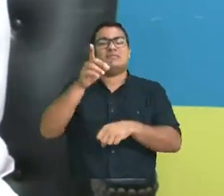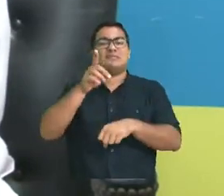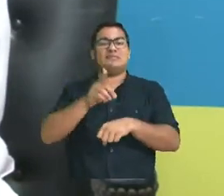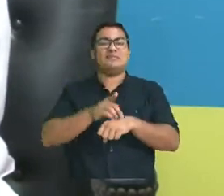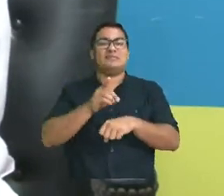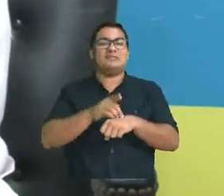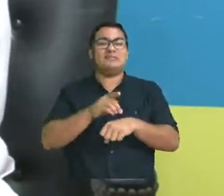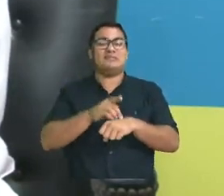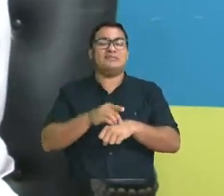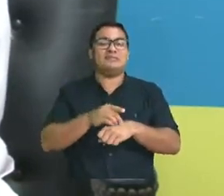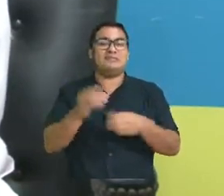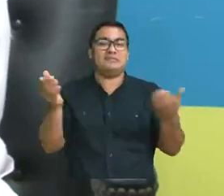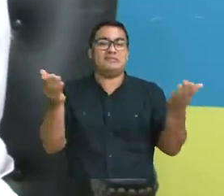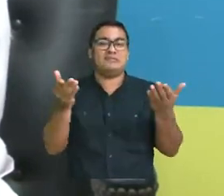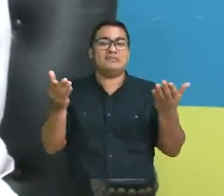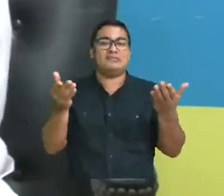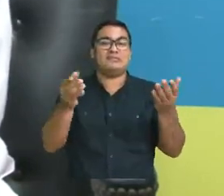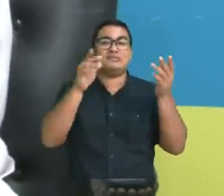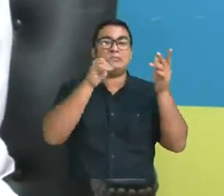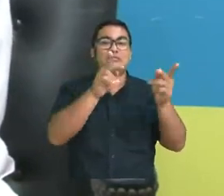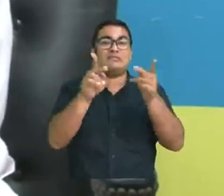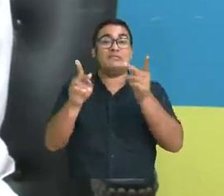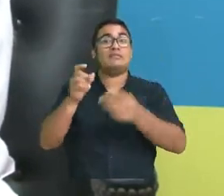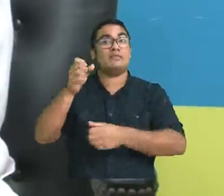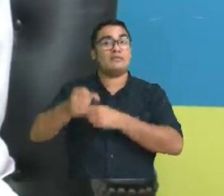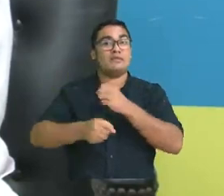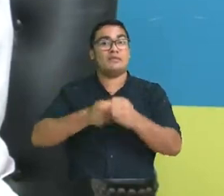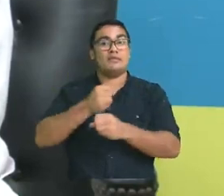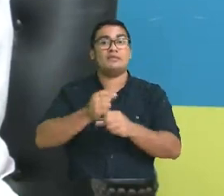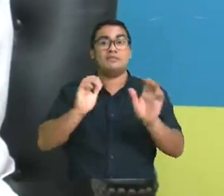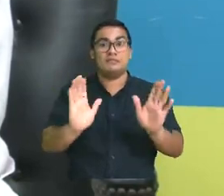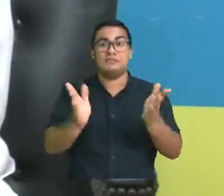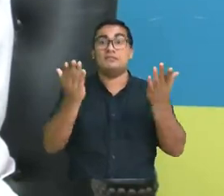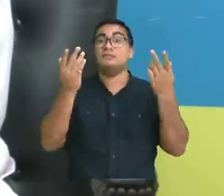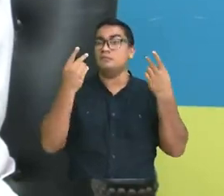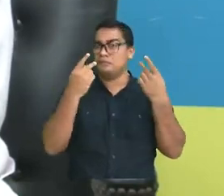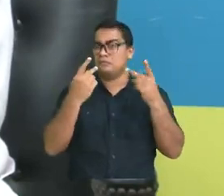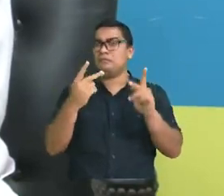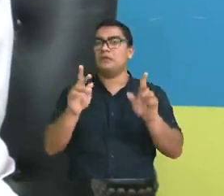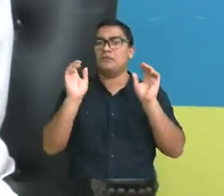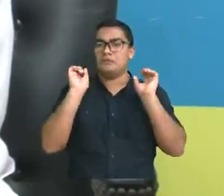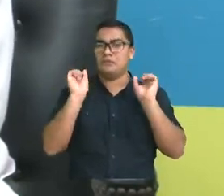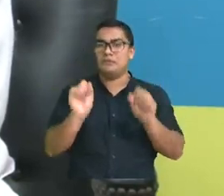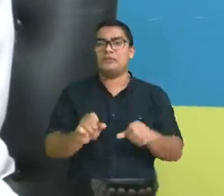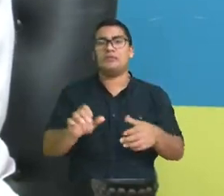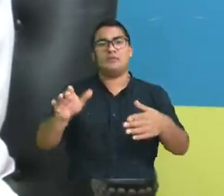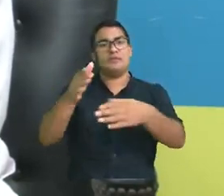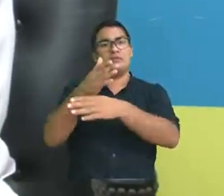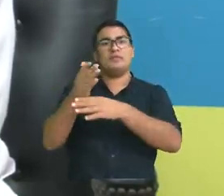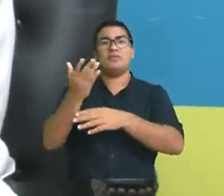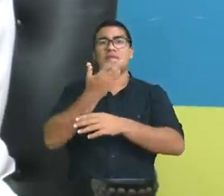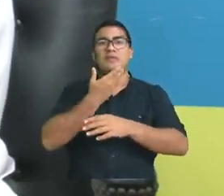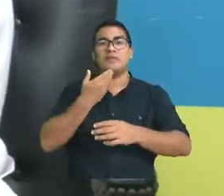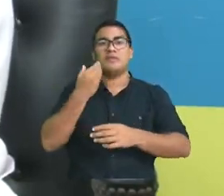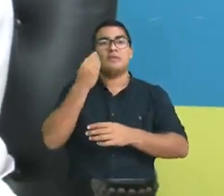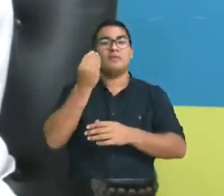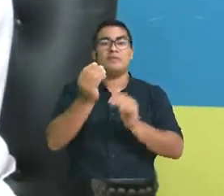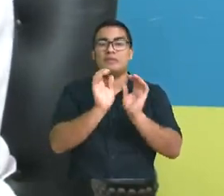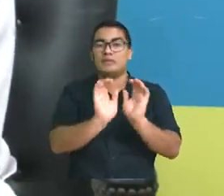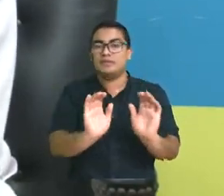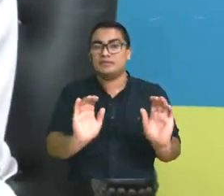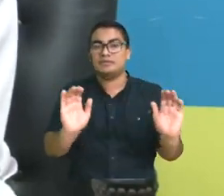síndrome ocurre mayoritariamente a personas de la tercera edad, pero también suele presentarse en jóvenes. Sí. En jóvenes, en